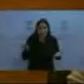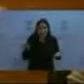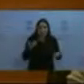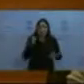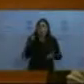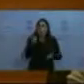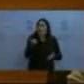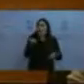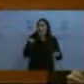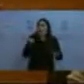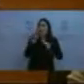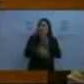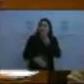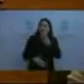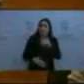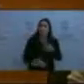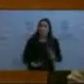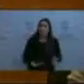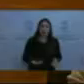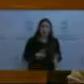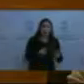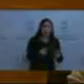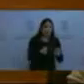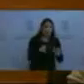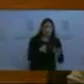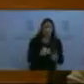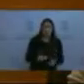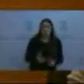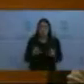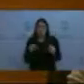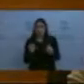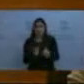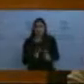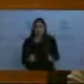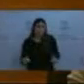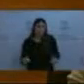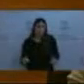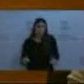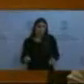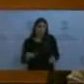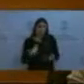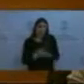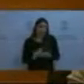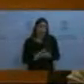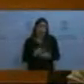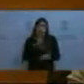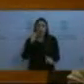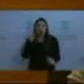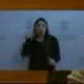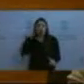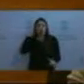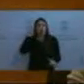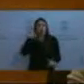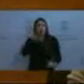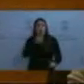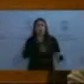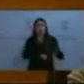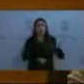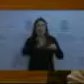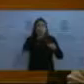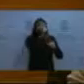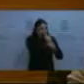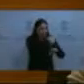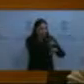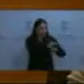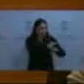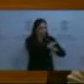duración ilimitada, ni principio ni fin. ¿Por qué? Pues es evidente, porque pasa el tiempo y los problemas en su consejería ya no es que la